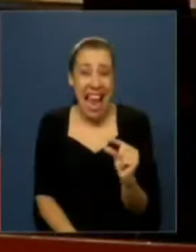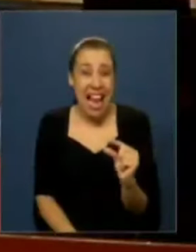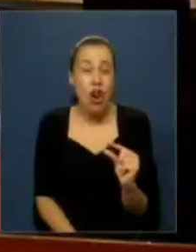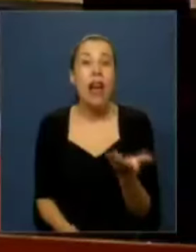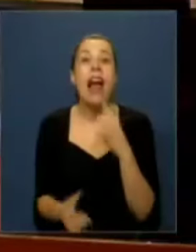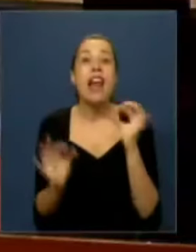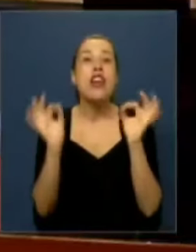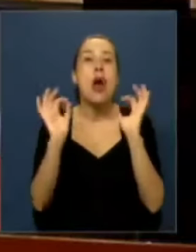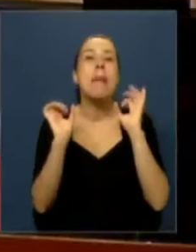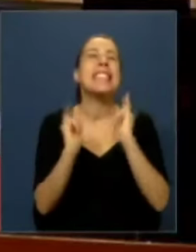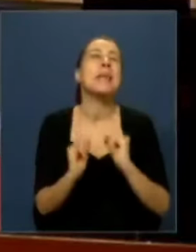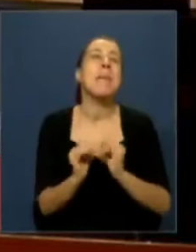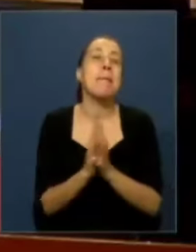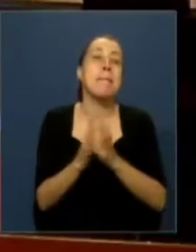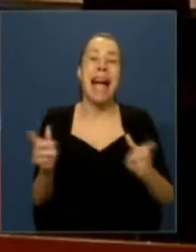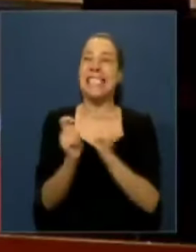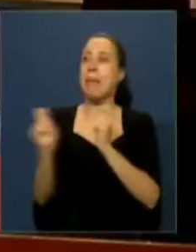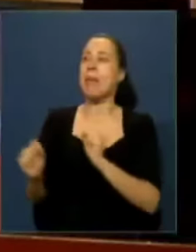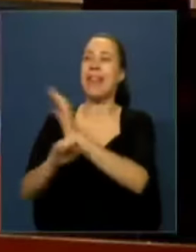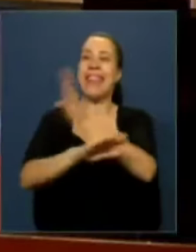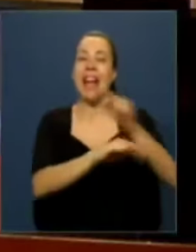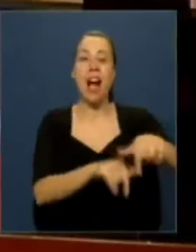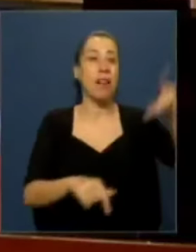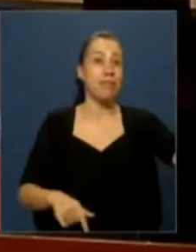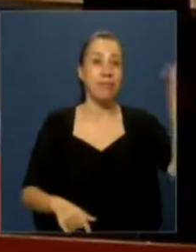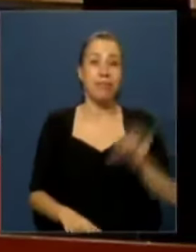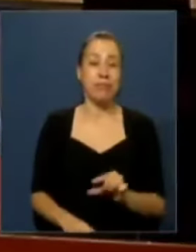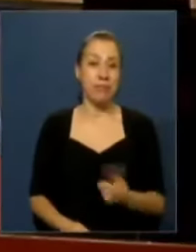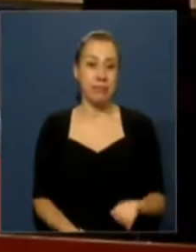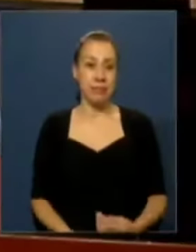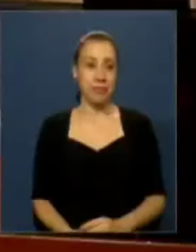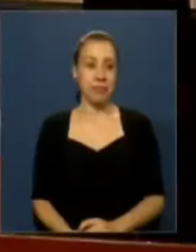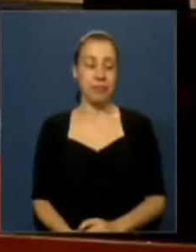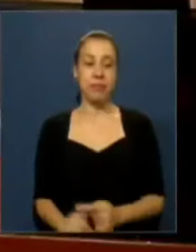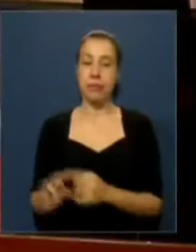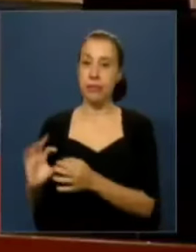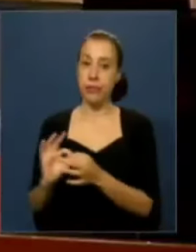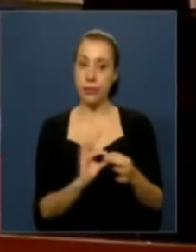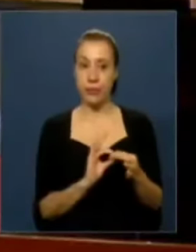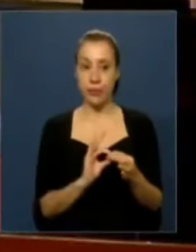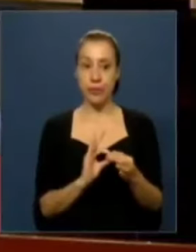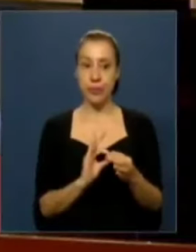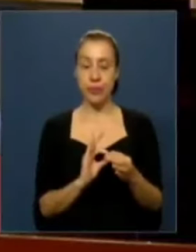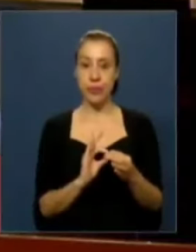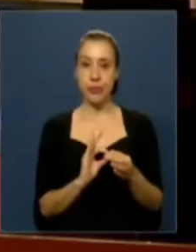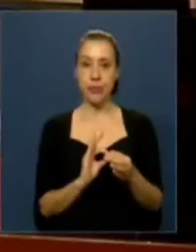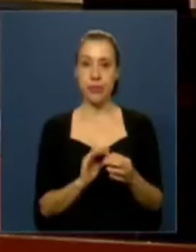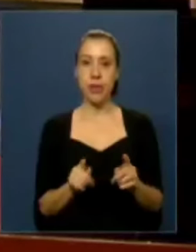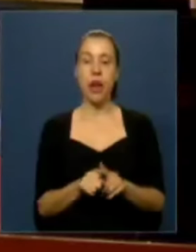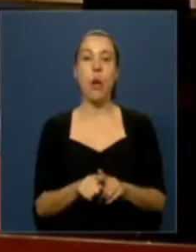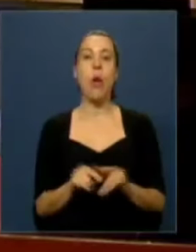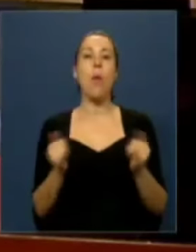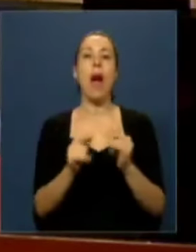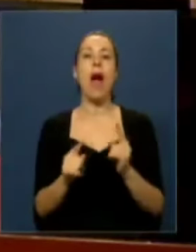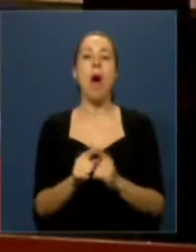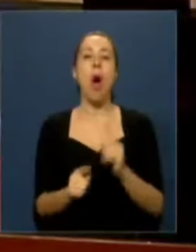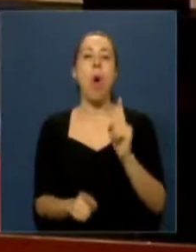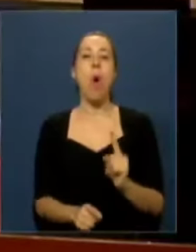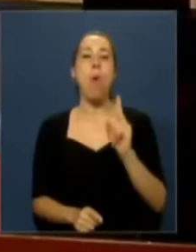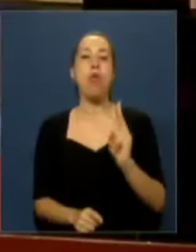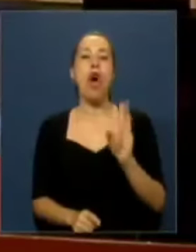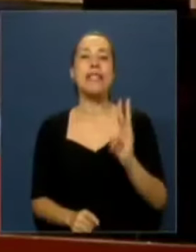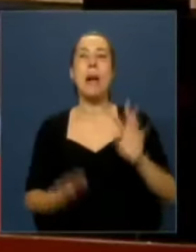que normalmente se podía hacer sin la pandemia. Y en consecuencia, jugar al 1, 2, 3 momia